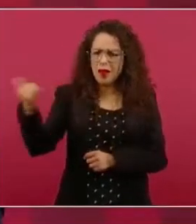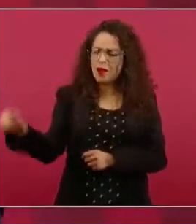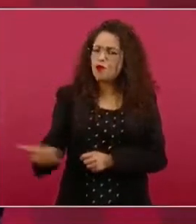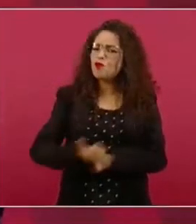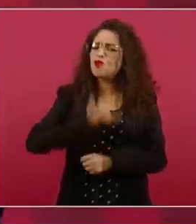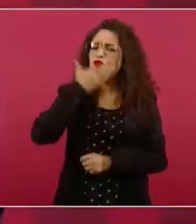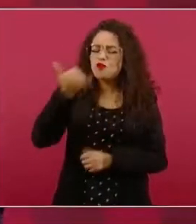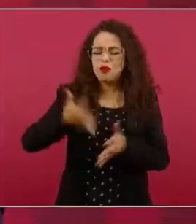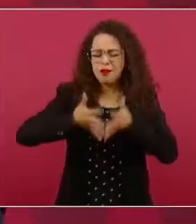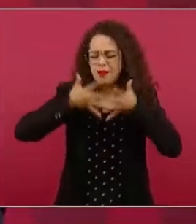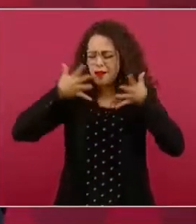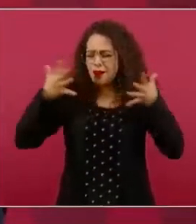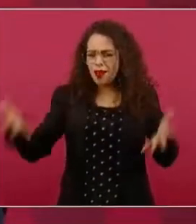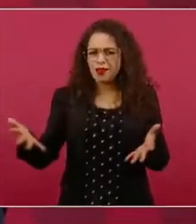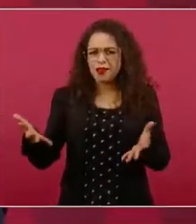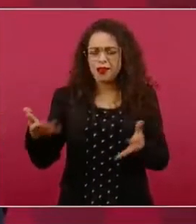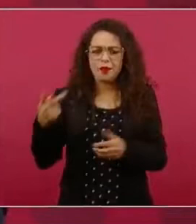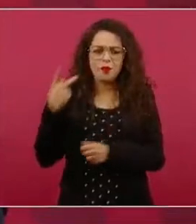político.